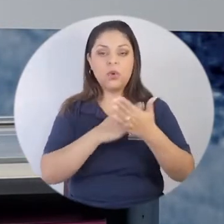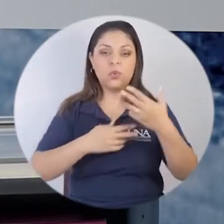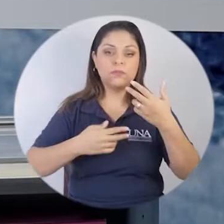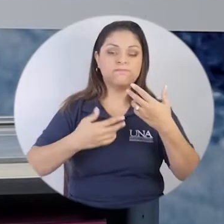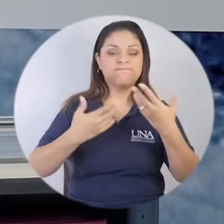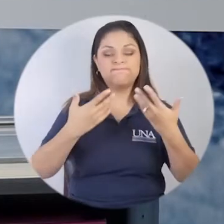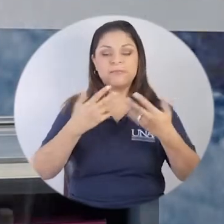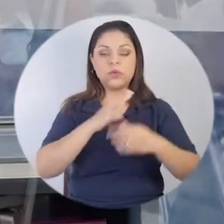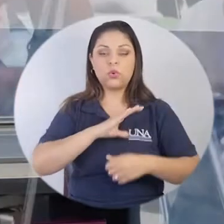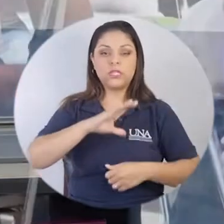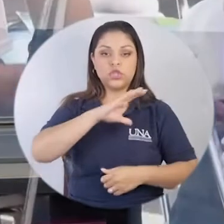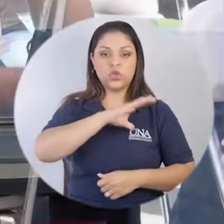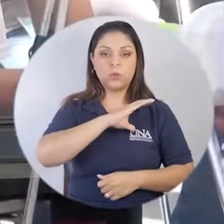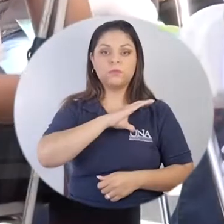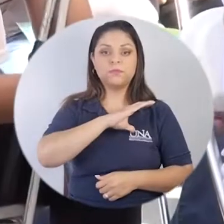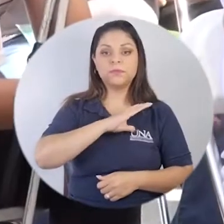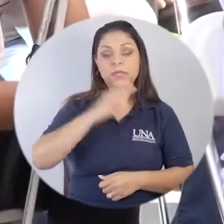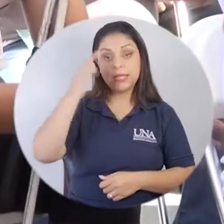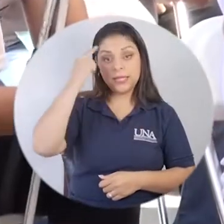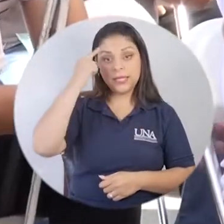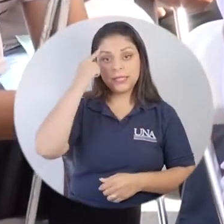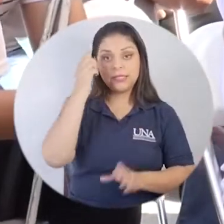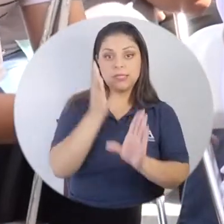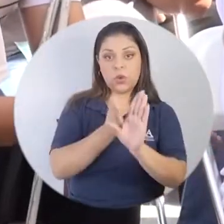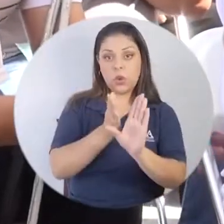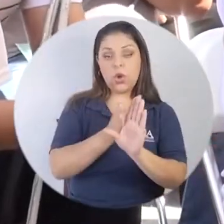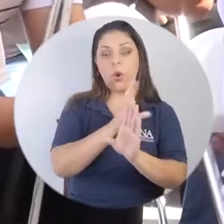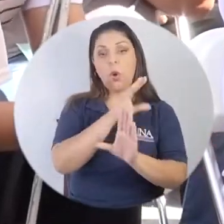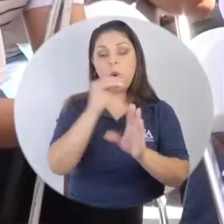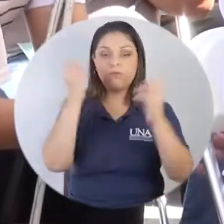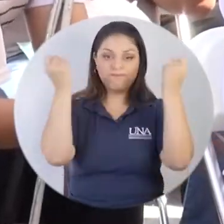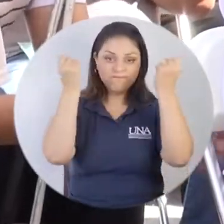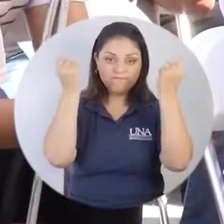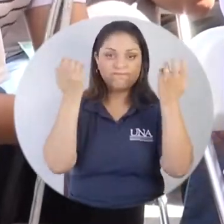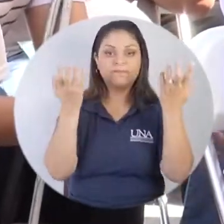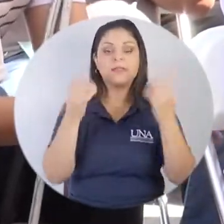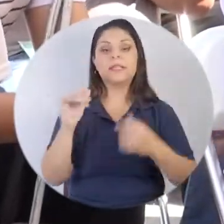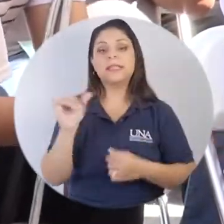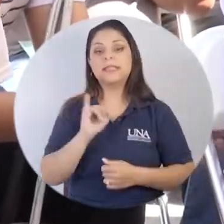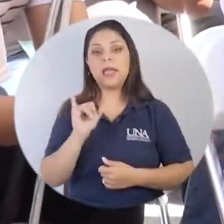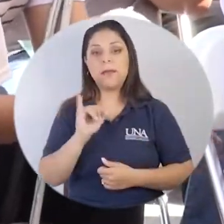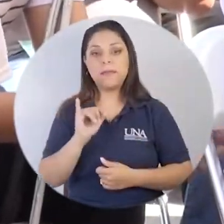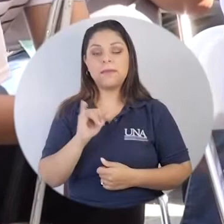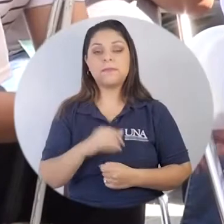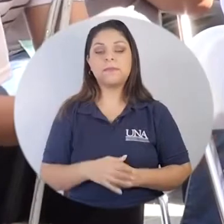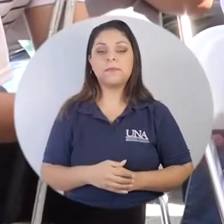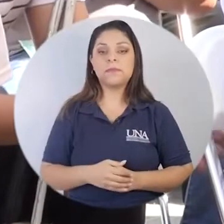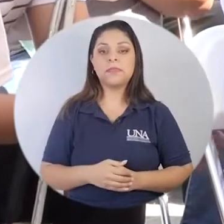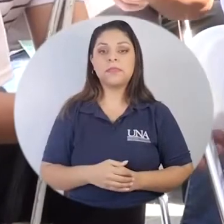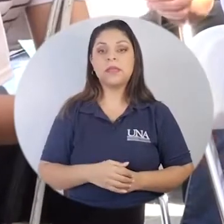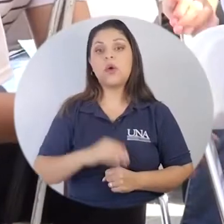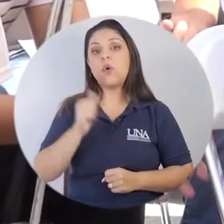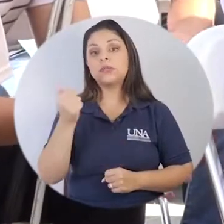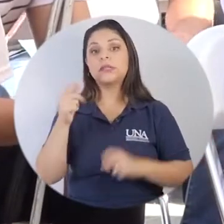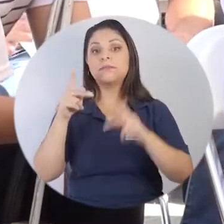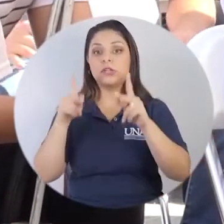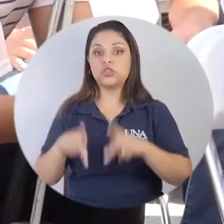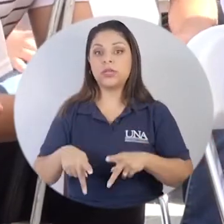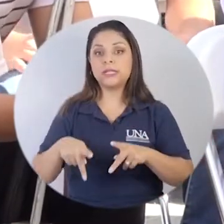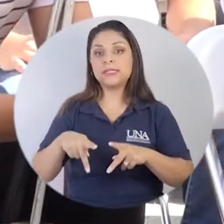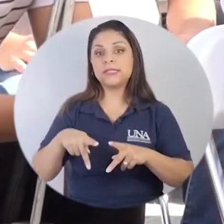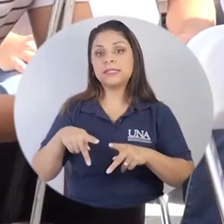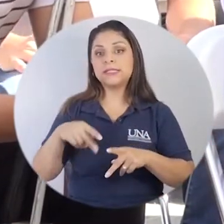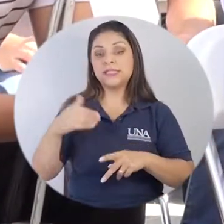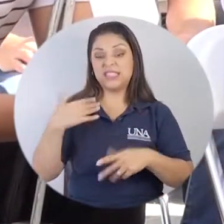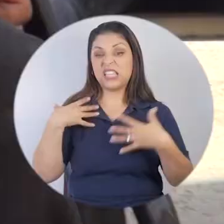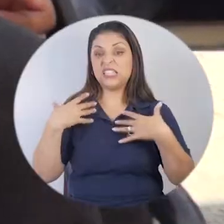alguna condición a nivel psicológico o psiquiátrico, pero también tenemos estudiantes, por ejemplo, del área sistémica, ¿verdad? Entonces son estudiantes que tienen diferentes